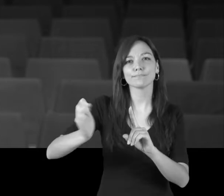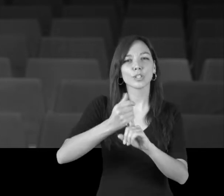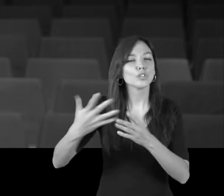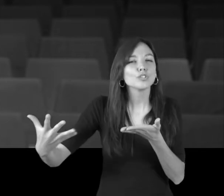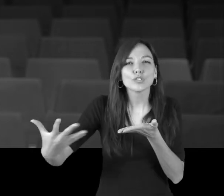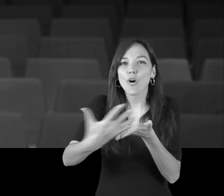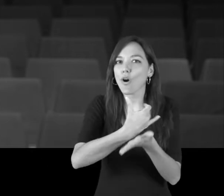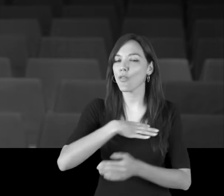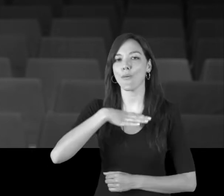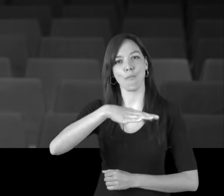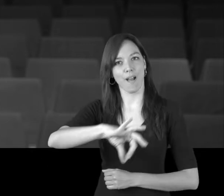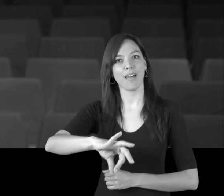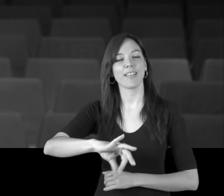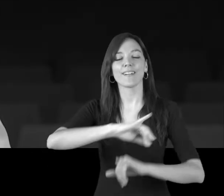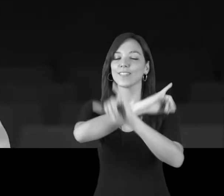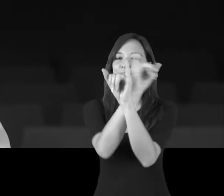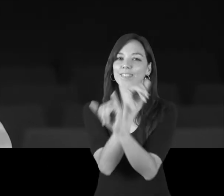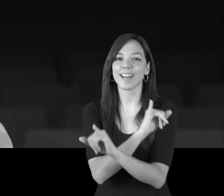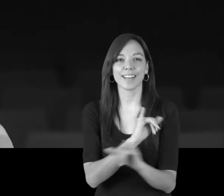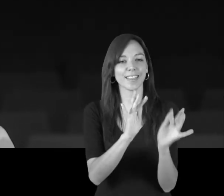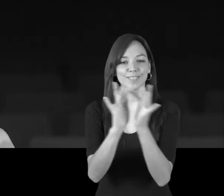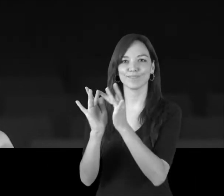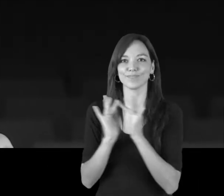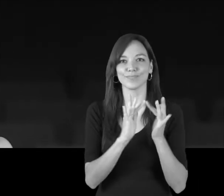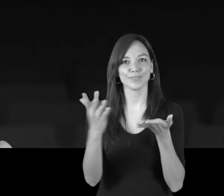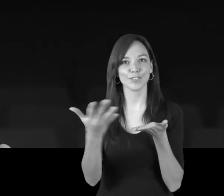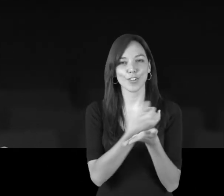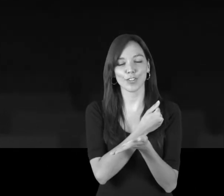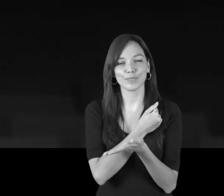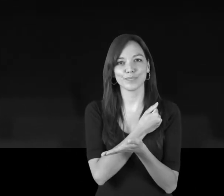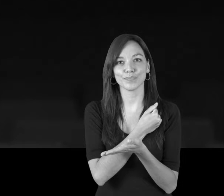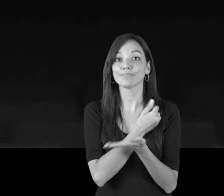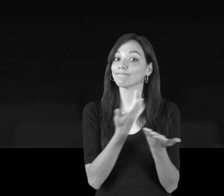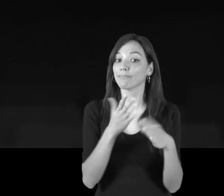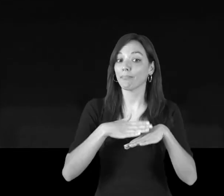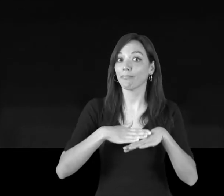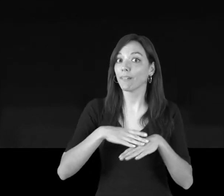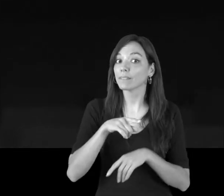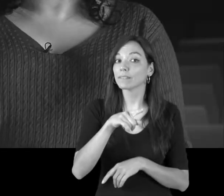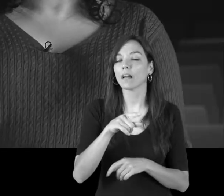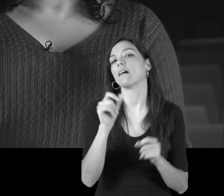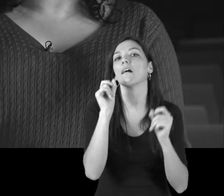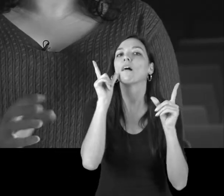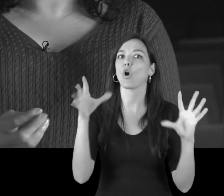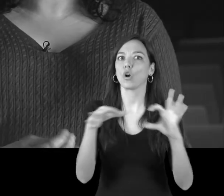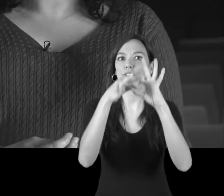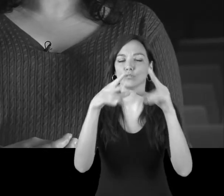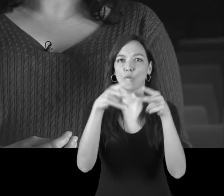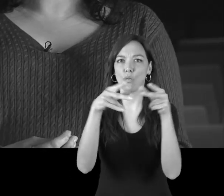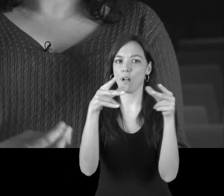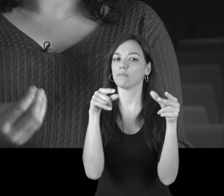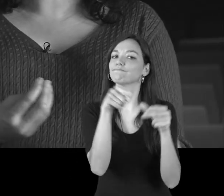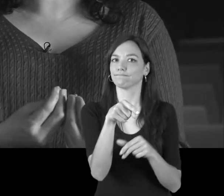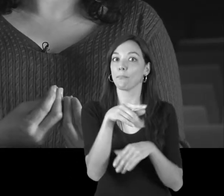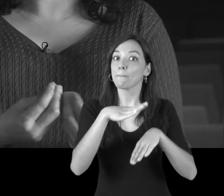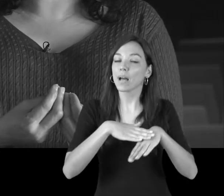la meta, que sea todo posible, feliz con todo el mundo. Es que para eso queremos la